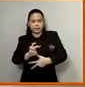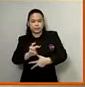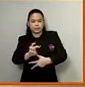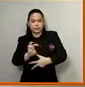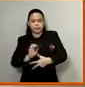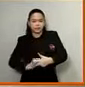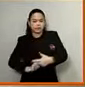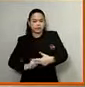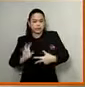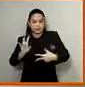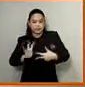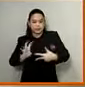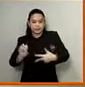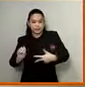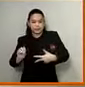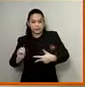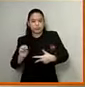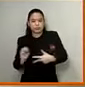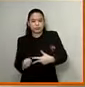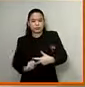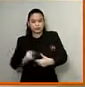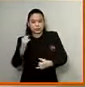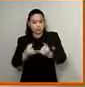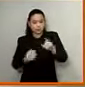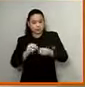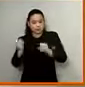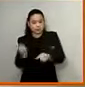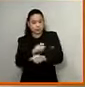es el 70. Último número afortunado